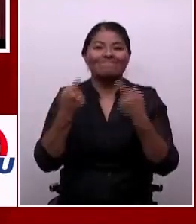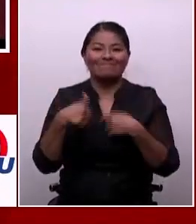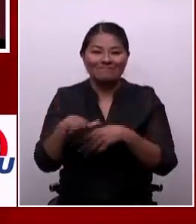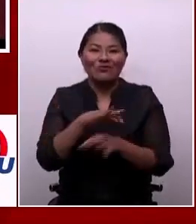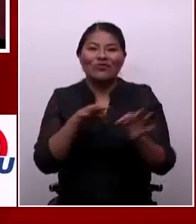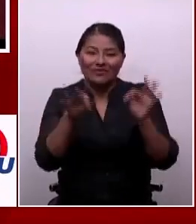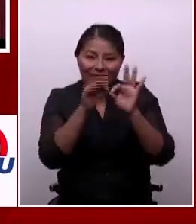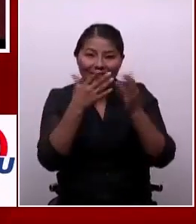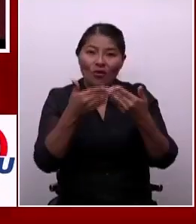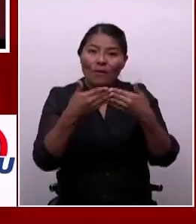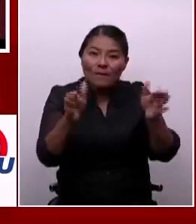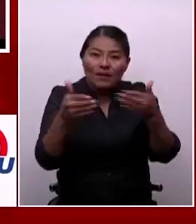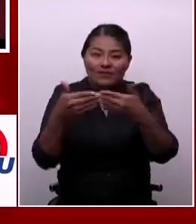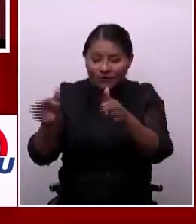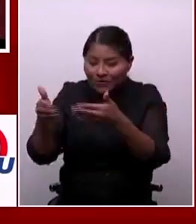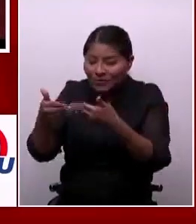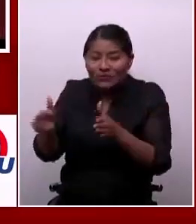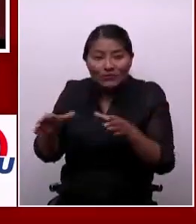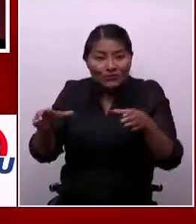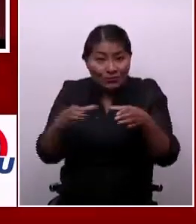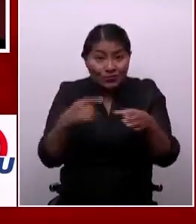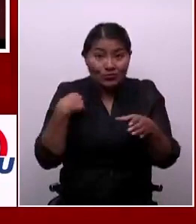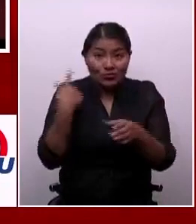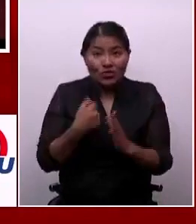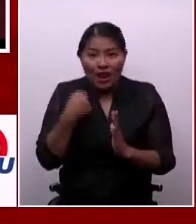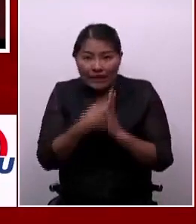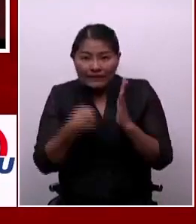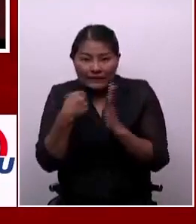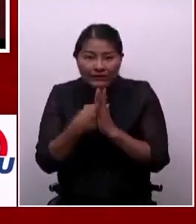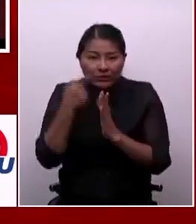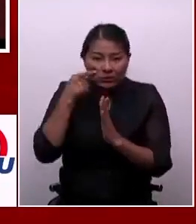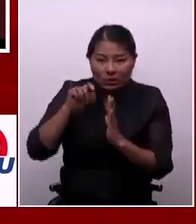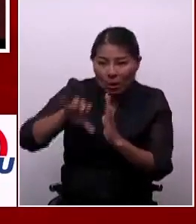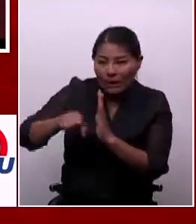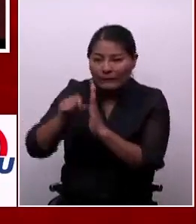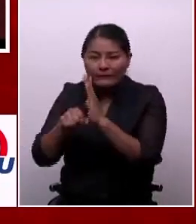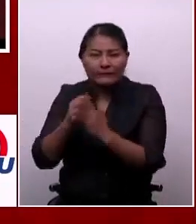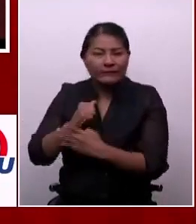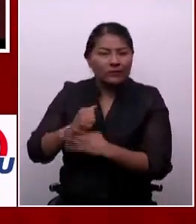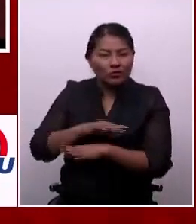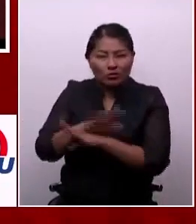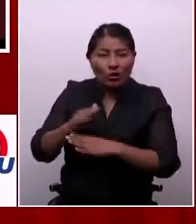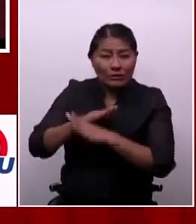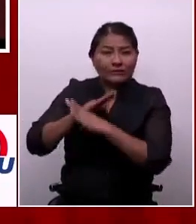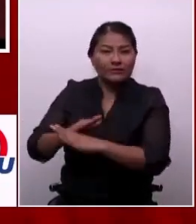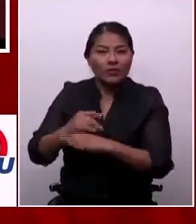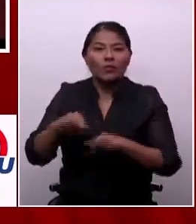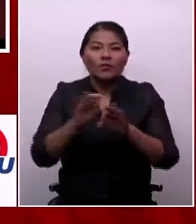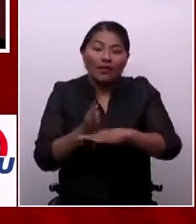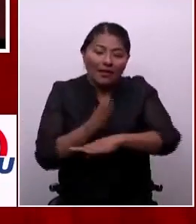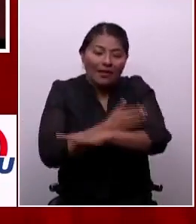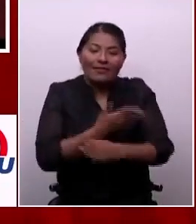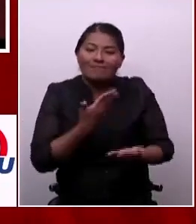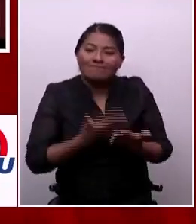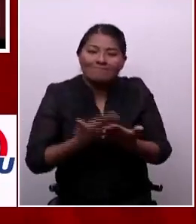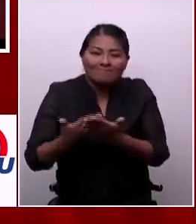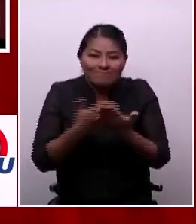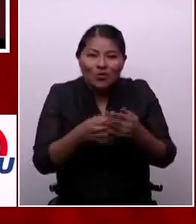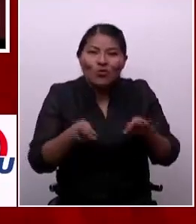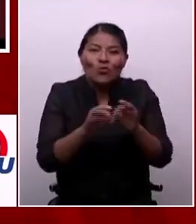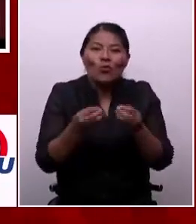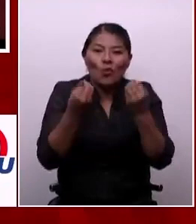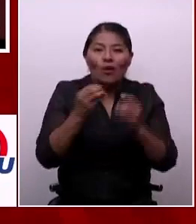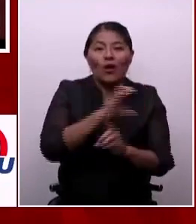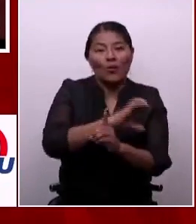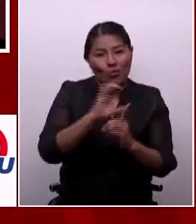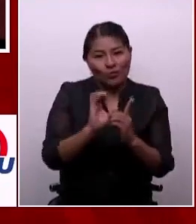son públicos y si queremos luchar contra la delincuencia Tenemos que trabajar en torno la prevención y cómo a través de la cultura